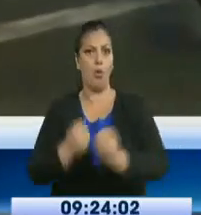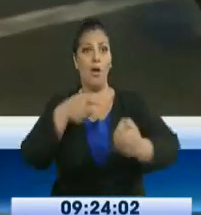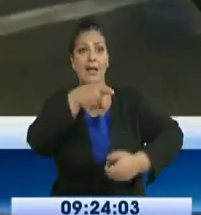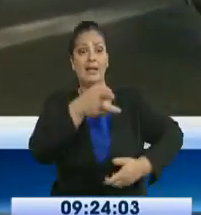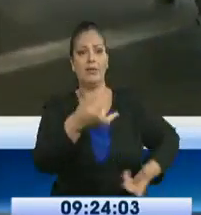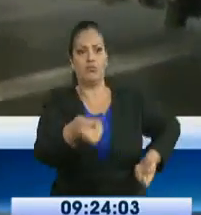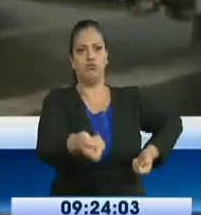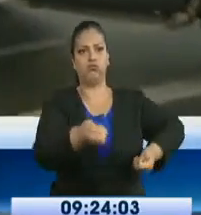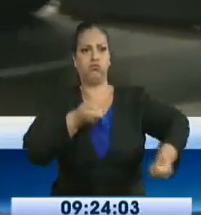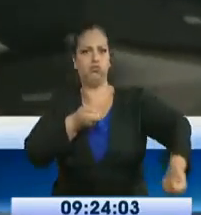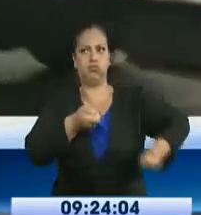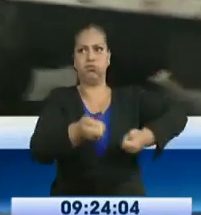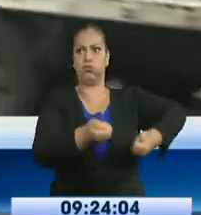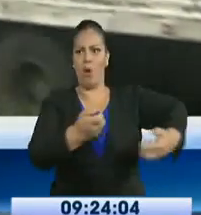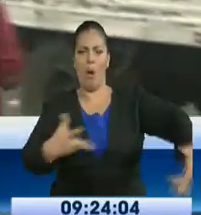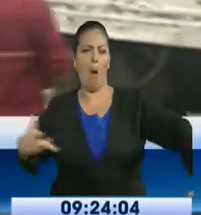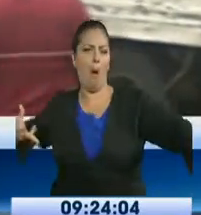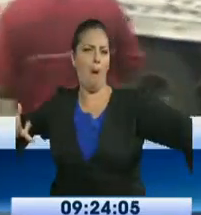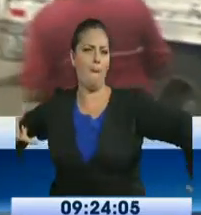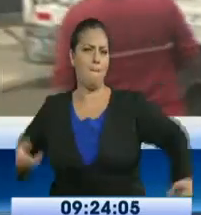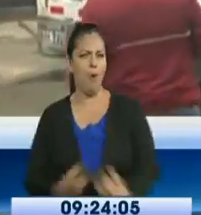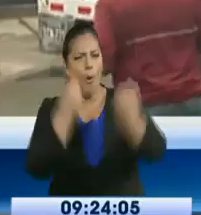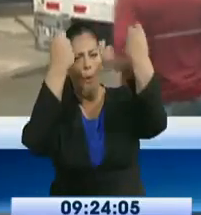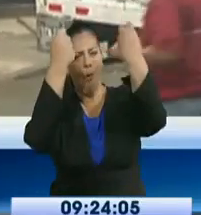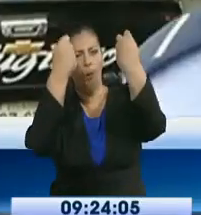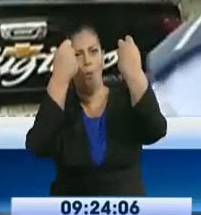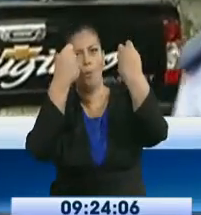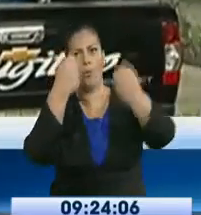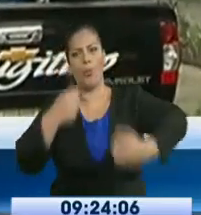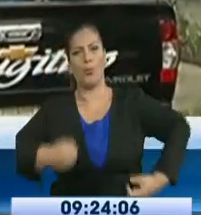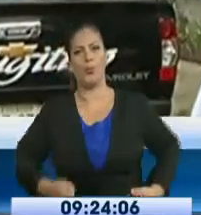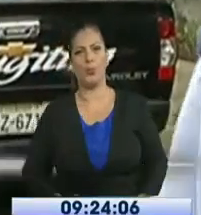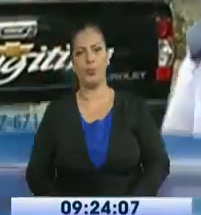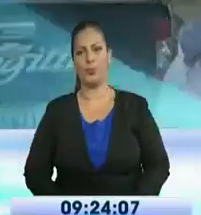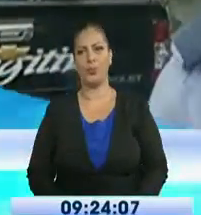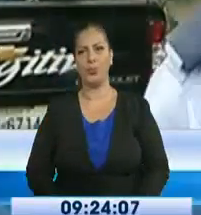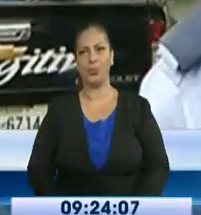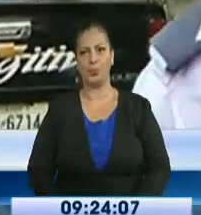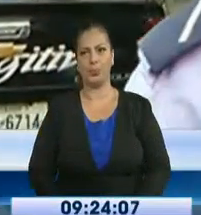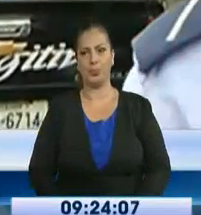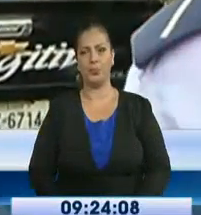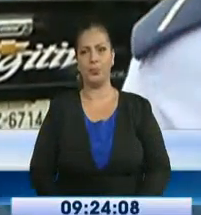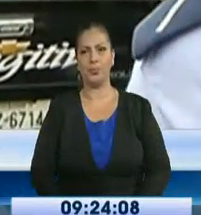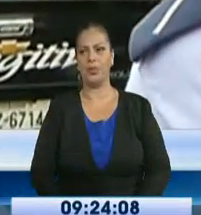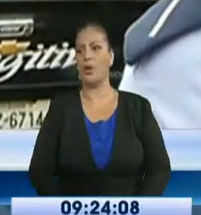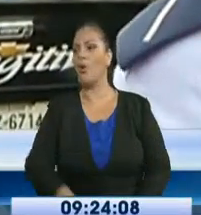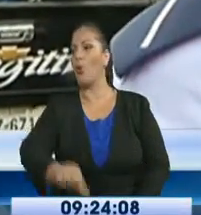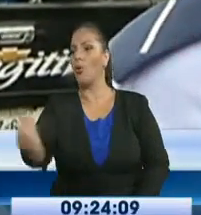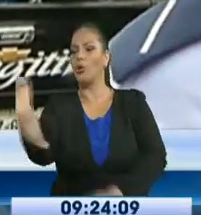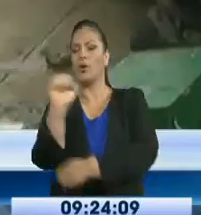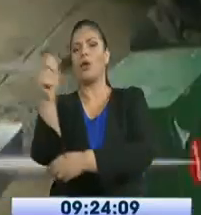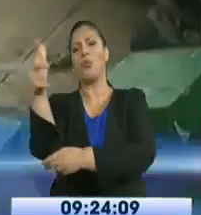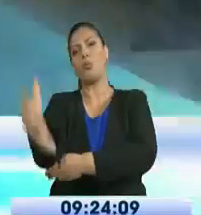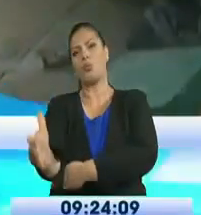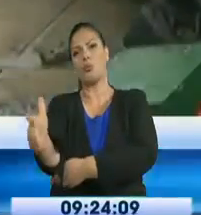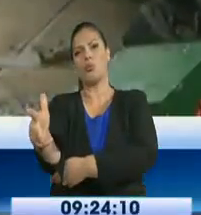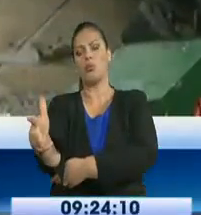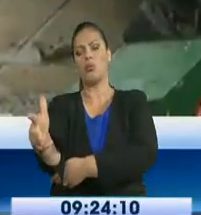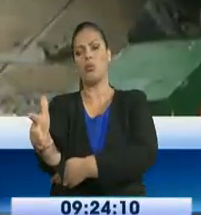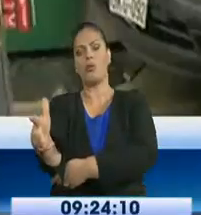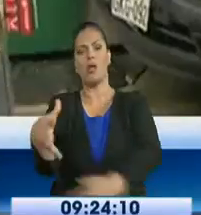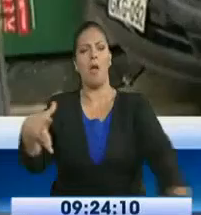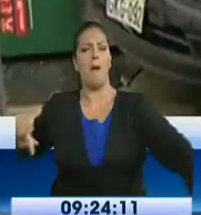mandó hacia su derecha y procedió a también daños de terceros, que era un vehículo que estaba estacionado. Aunque no